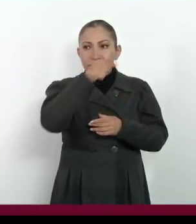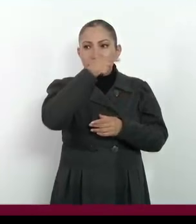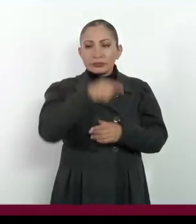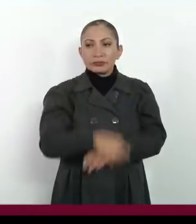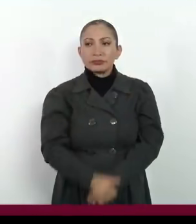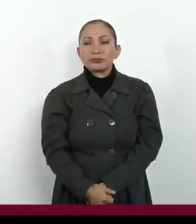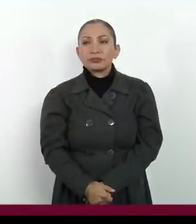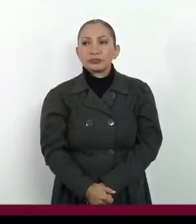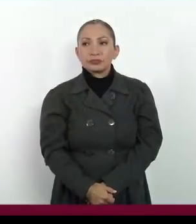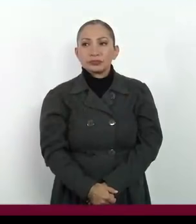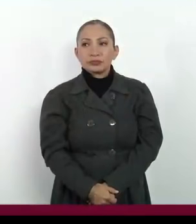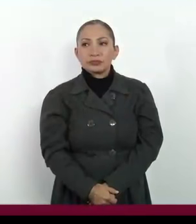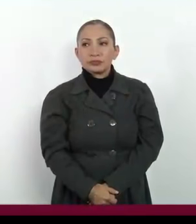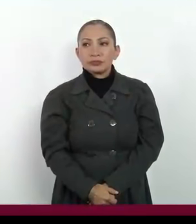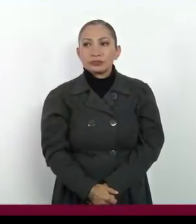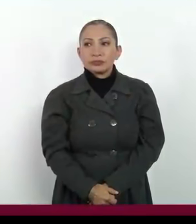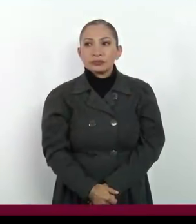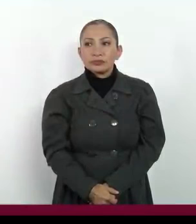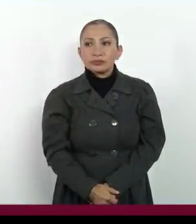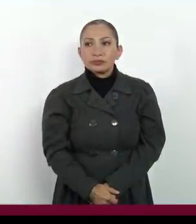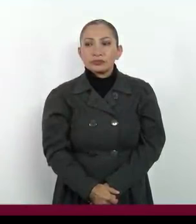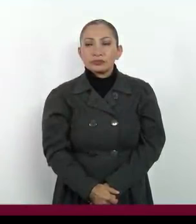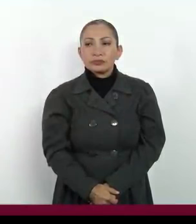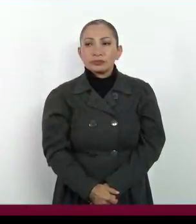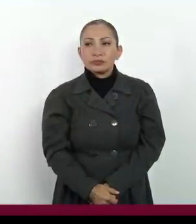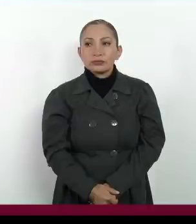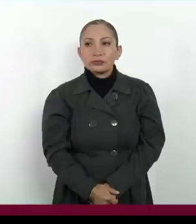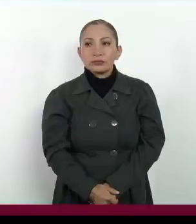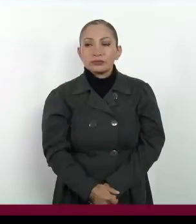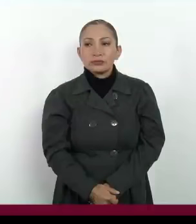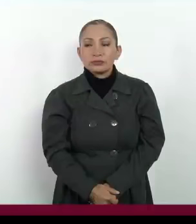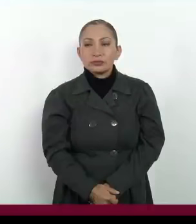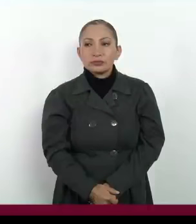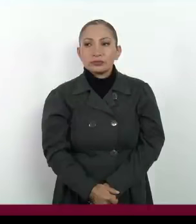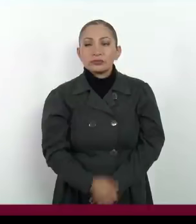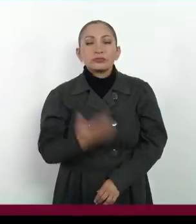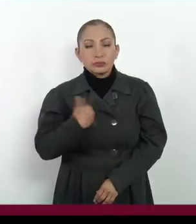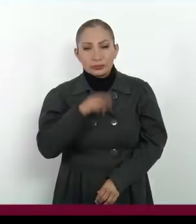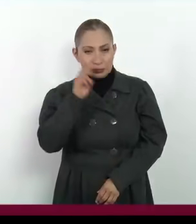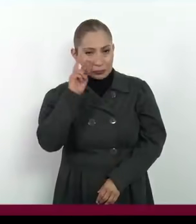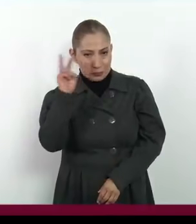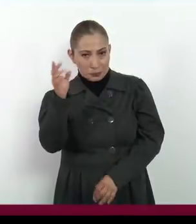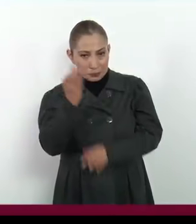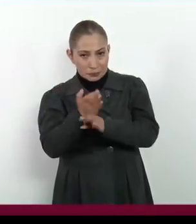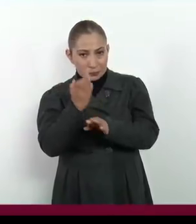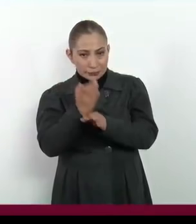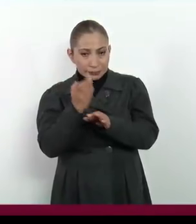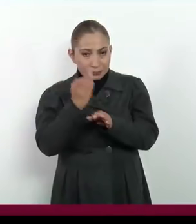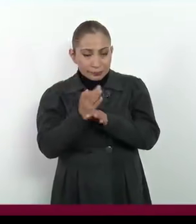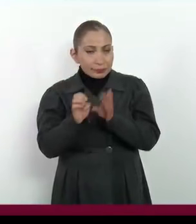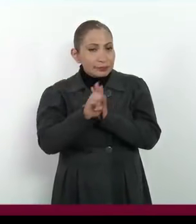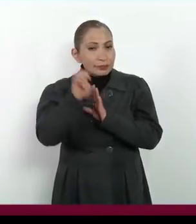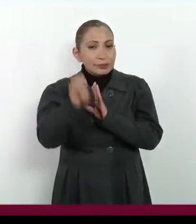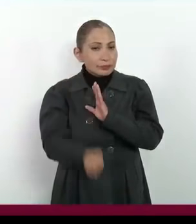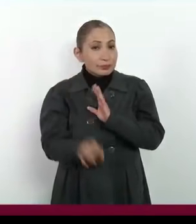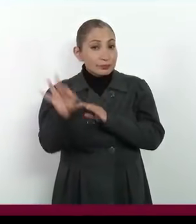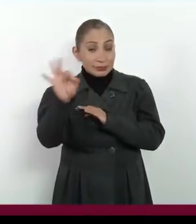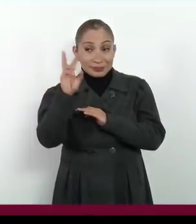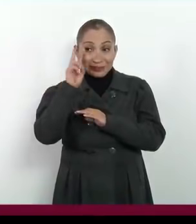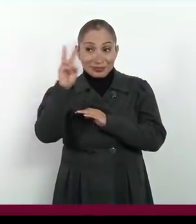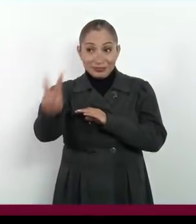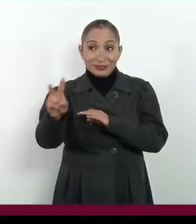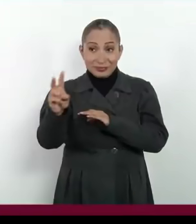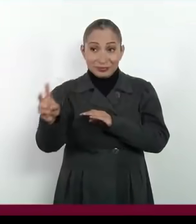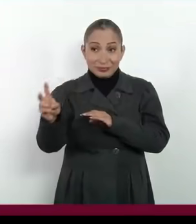aquí. Muy bien. Digamos, esta es la parte de atrás. Y lo que nosotros estamos viendo es, por ejemplo, si